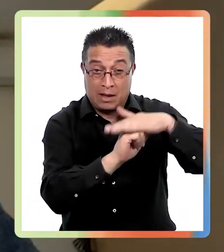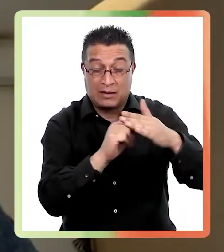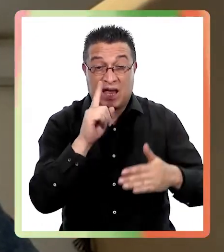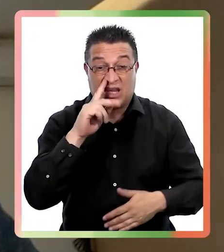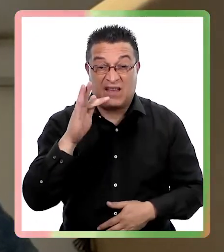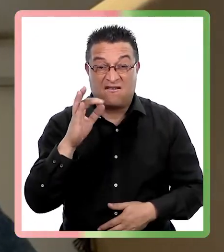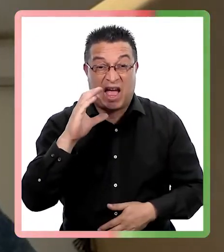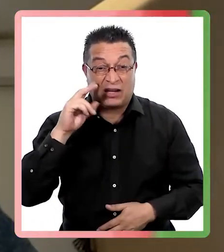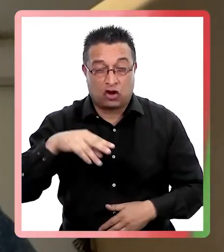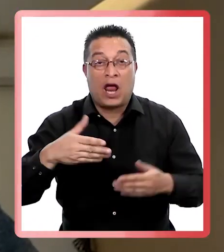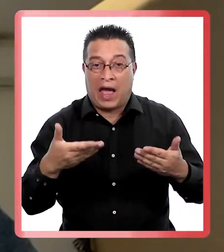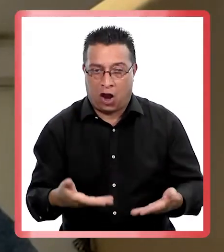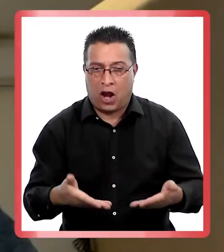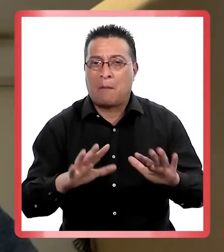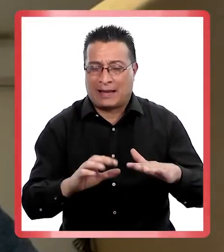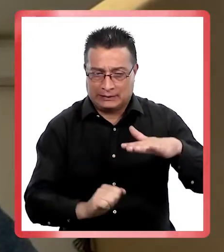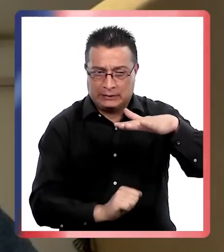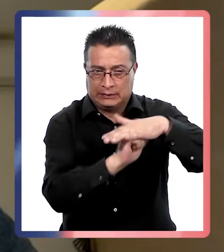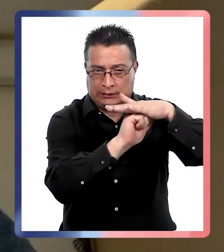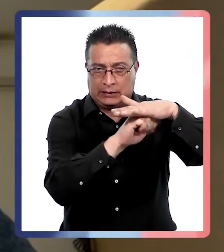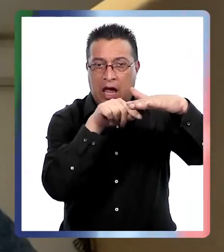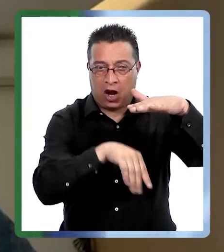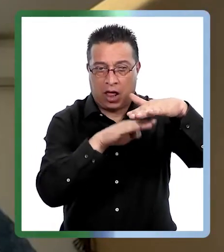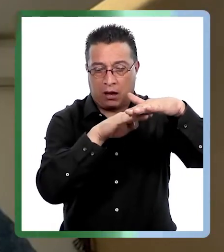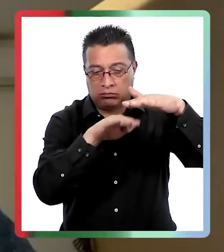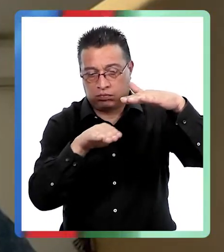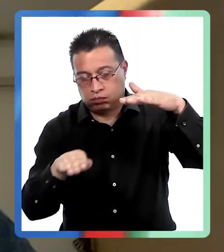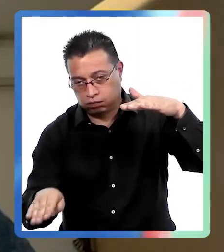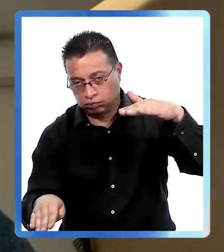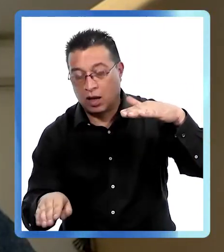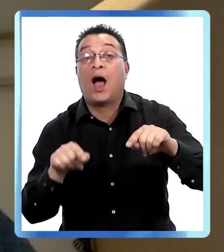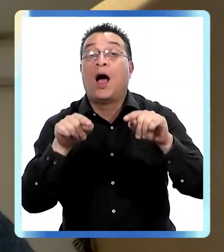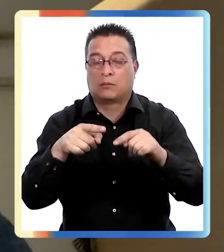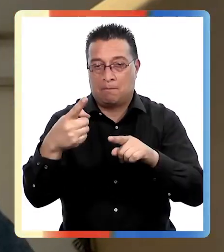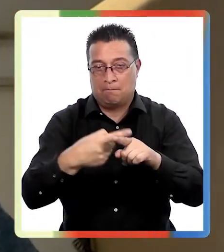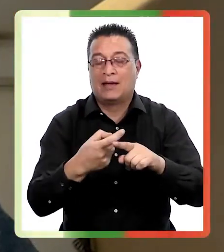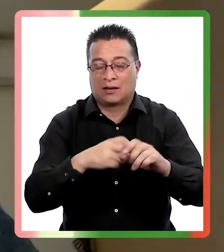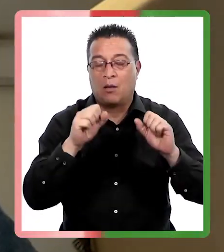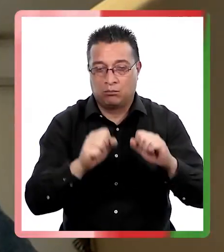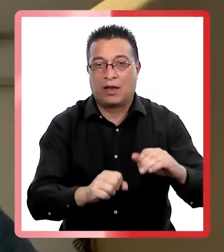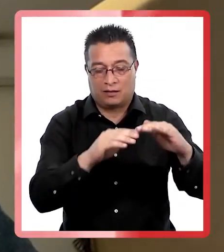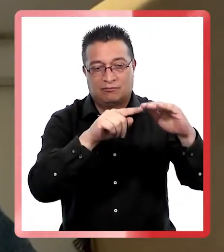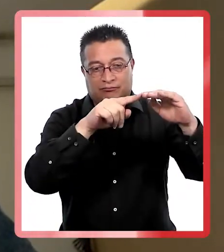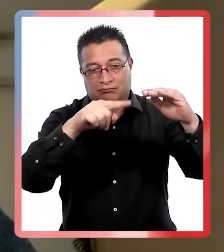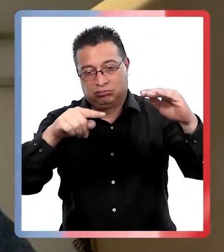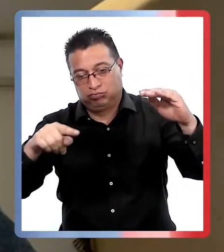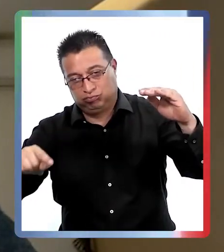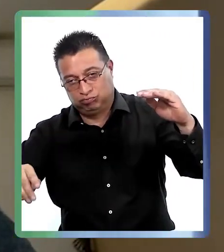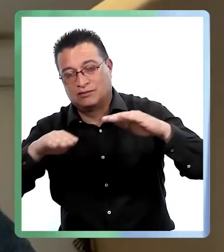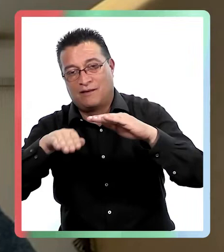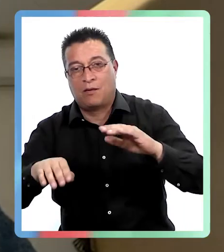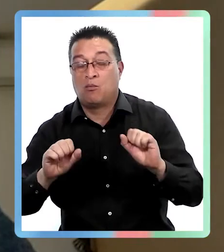estaría ocurriendo en este momento y por tanto, tal vez, es probable de que en los próximos meses la inflación efectivamente se